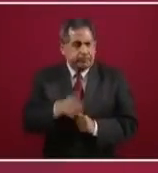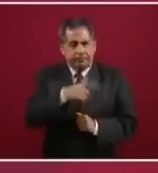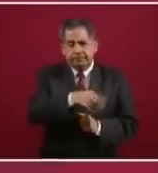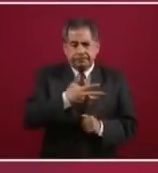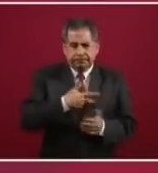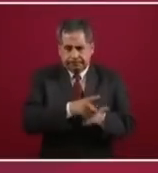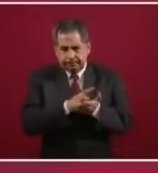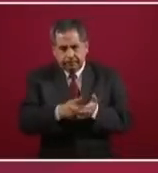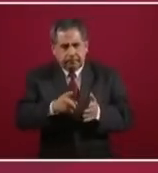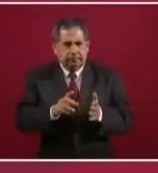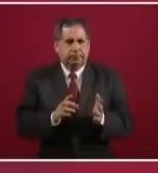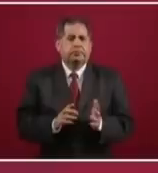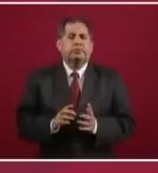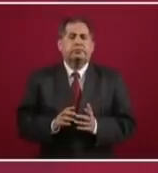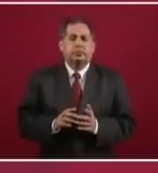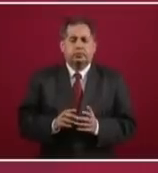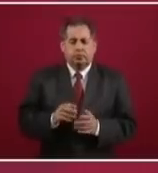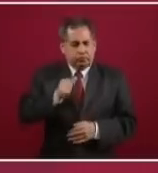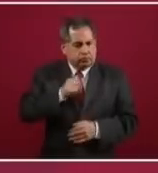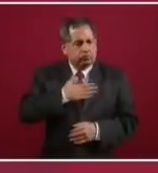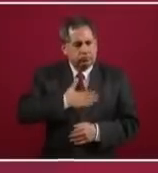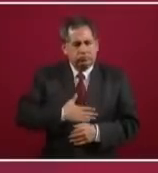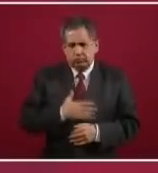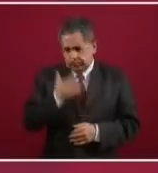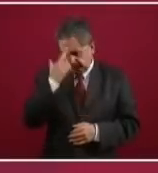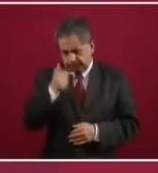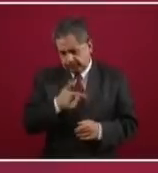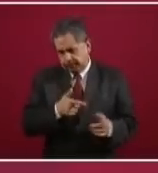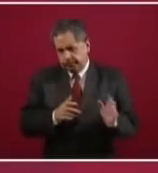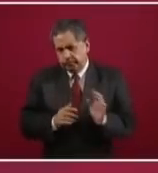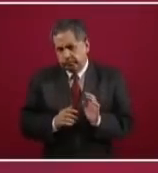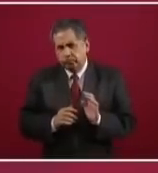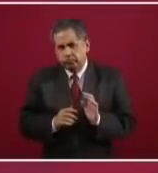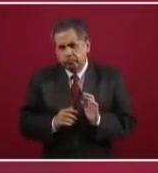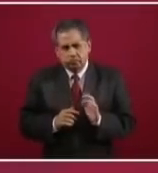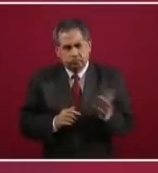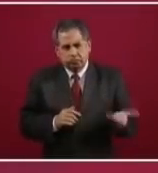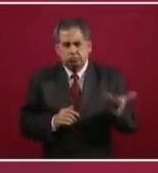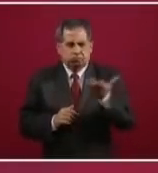todo el derecho y además es muy justo lo que